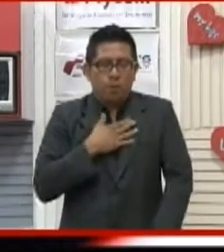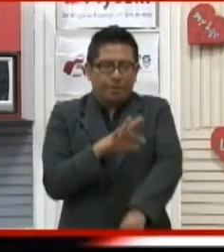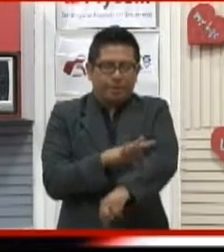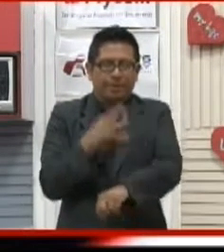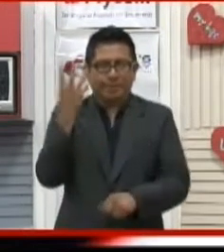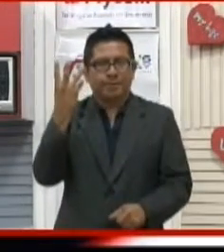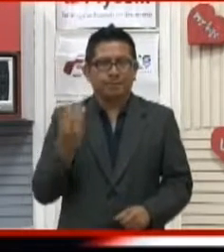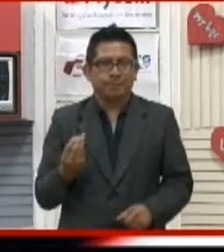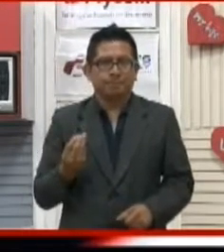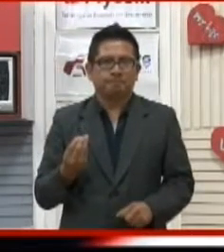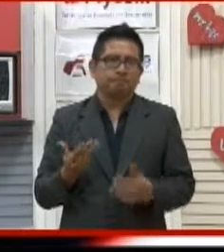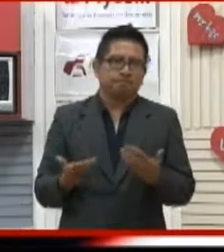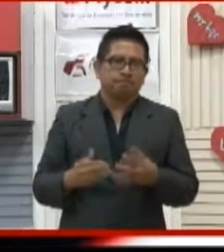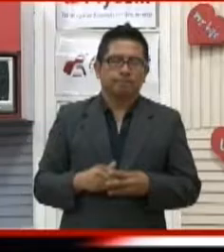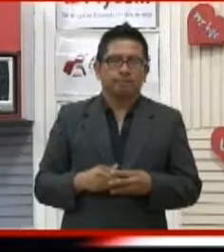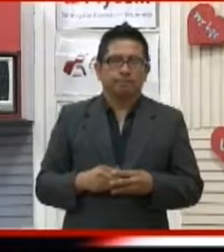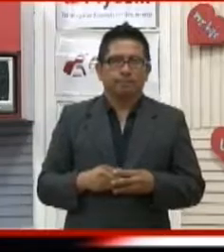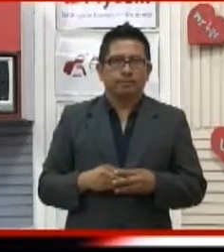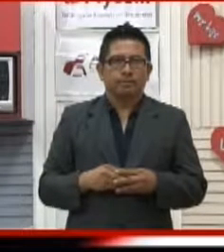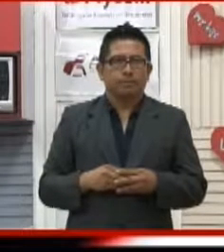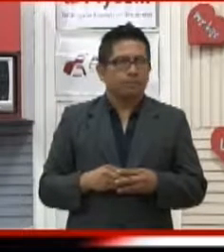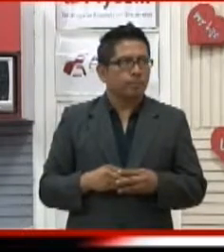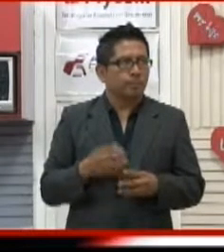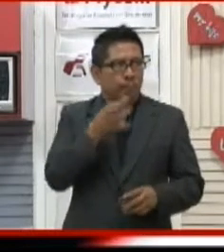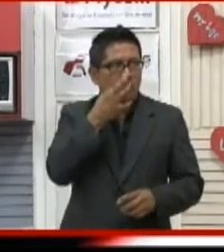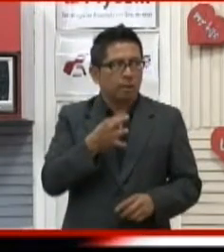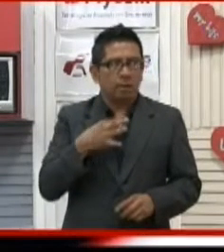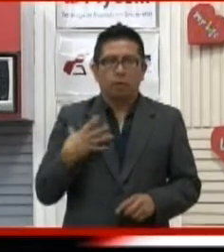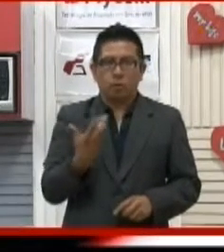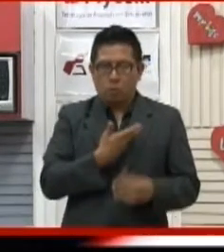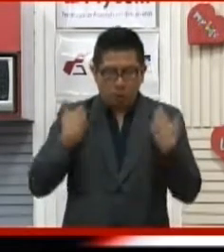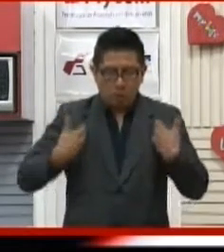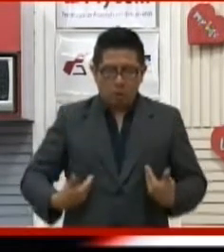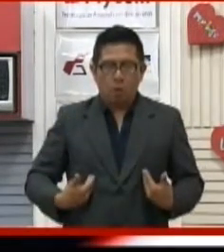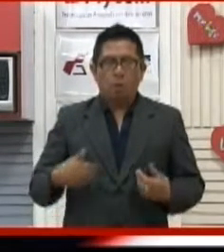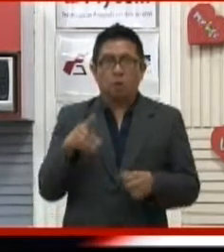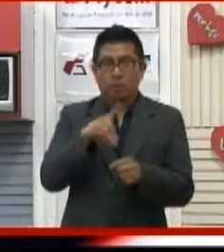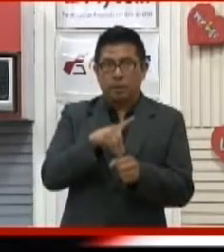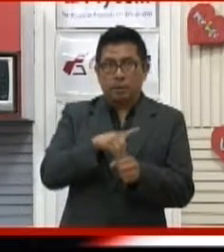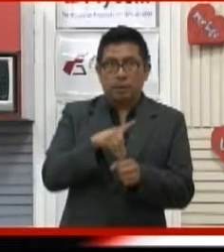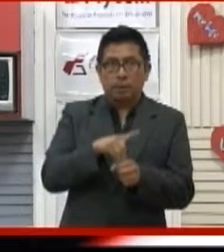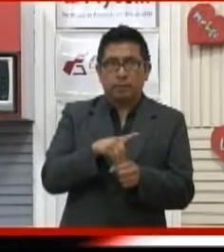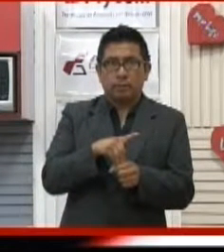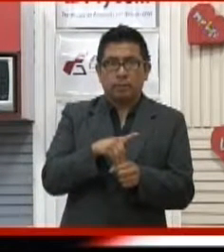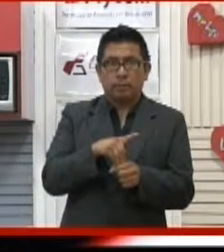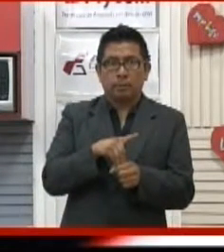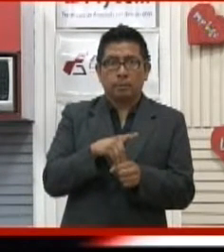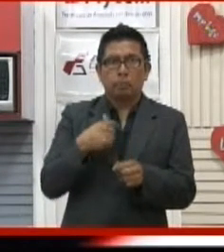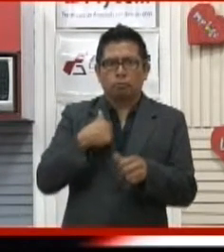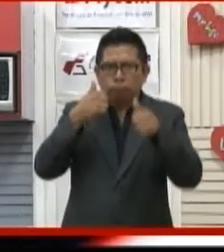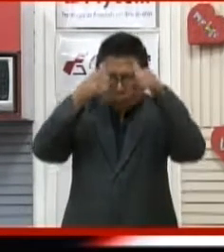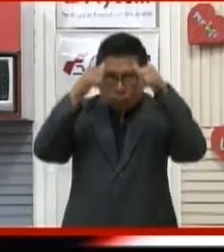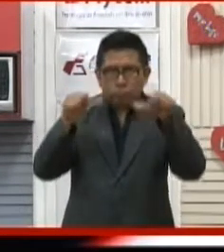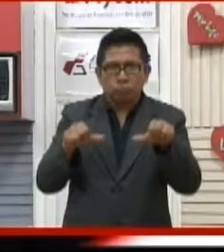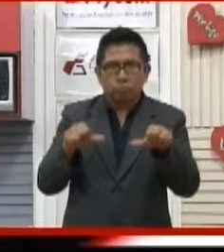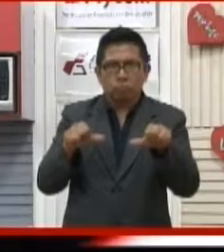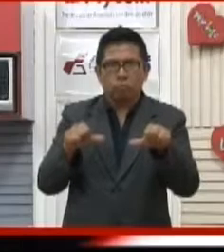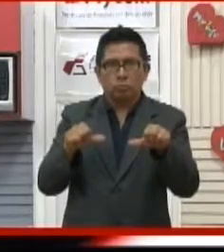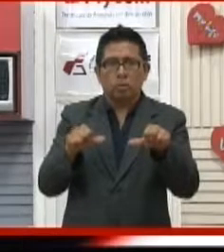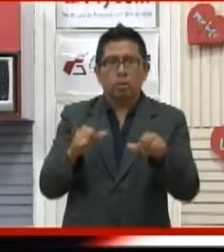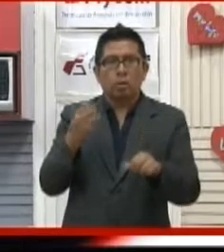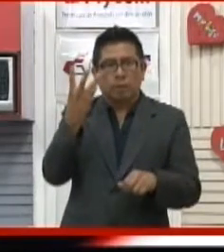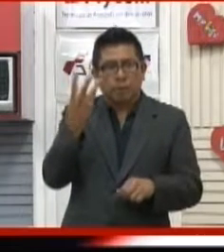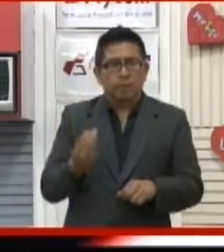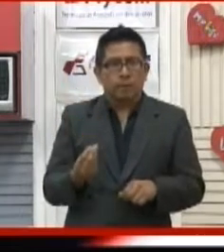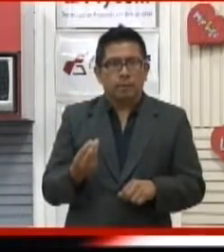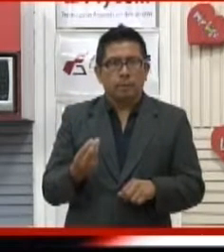así. Y pues realmente como personas con discapacidad nos enfrentamos a muchos retos día a día,